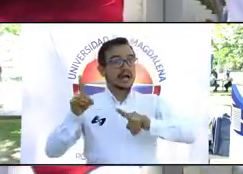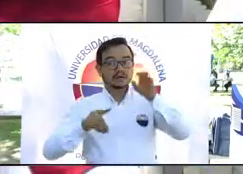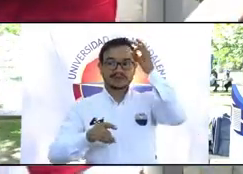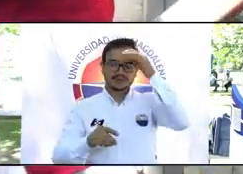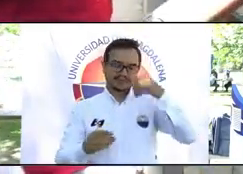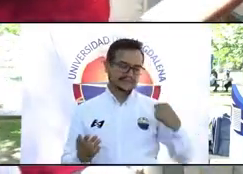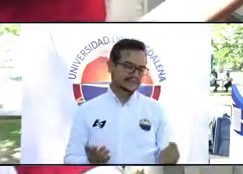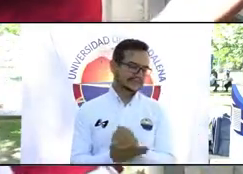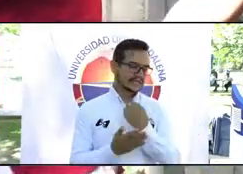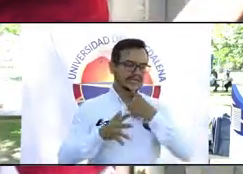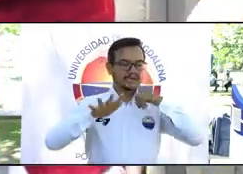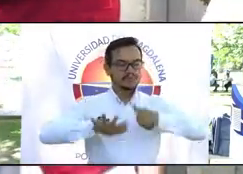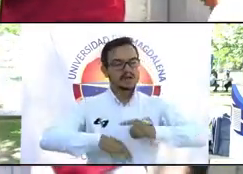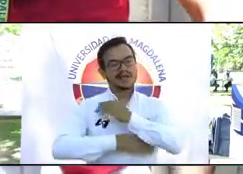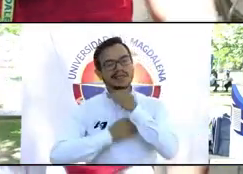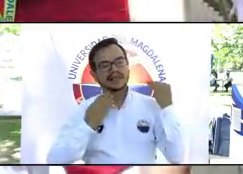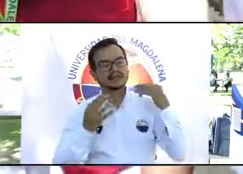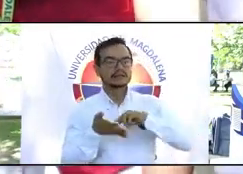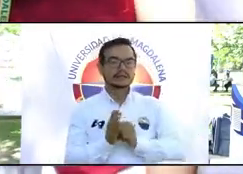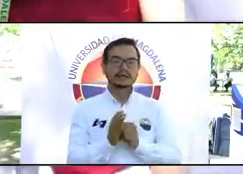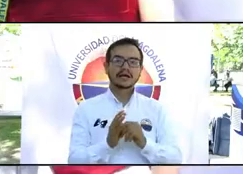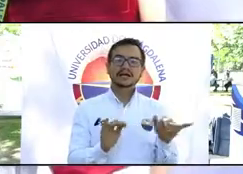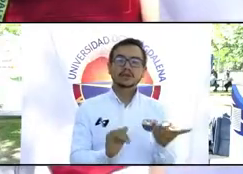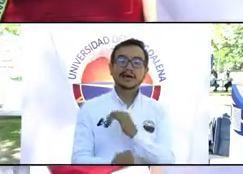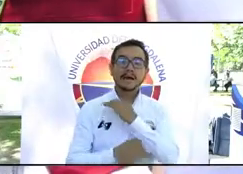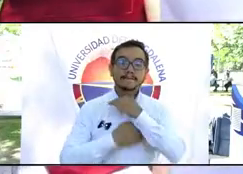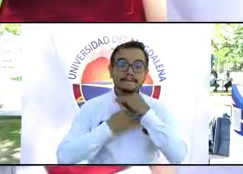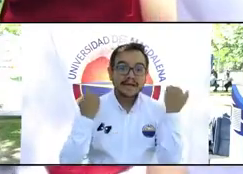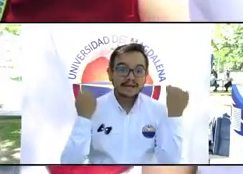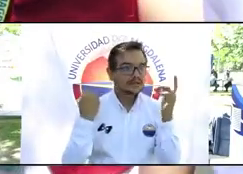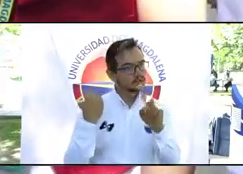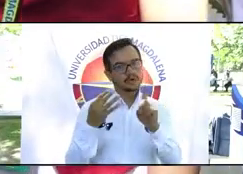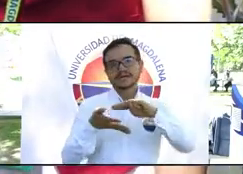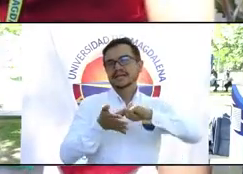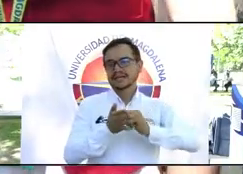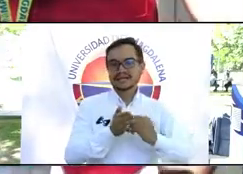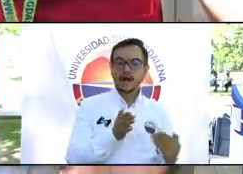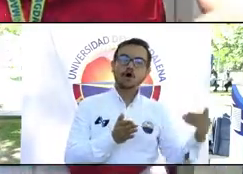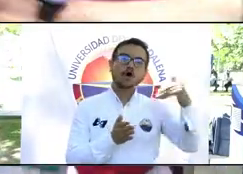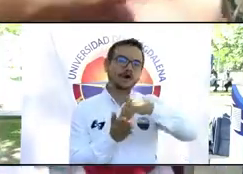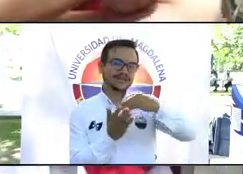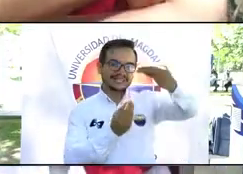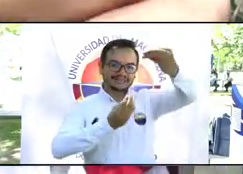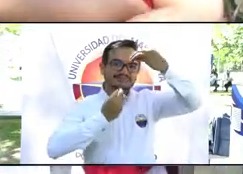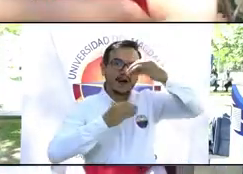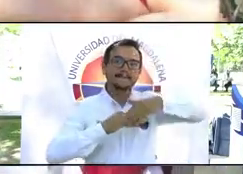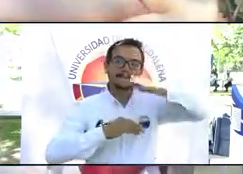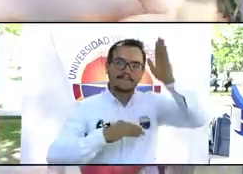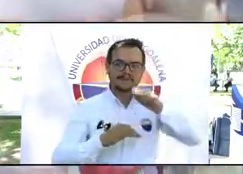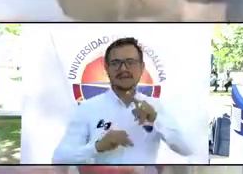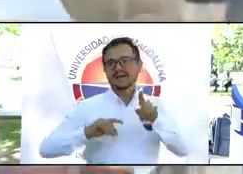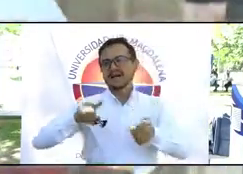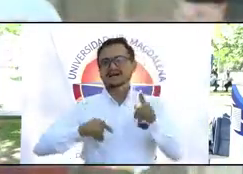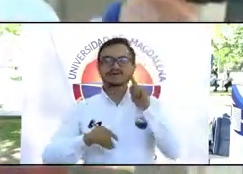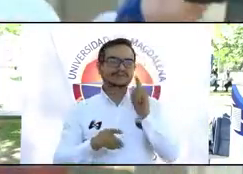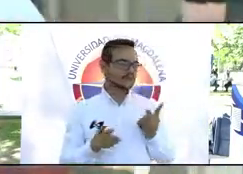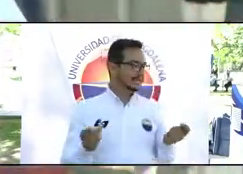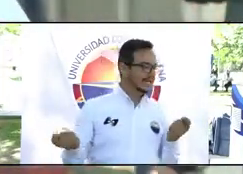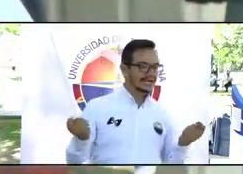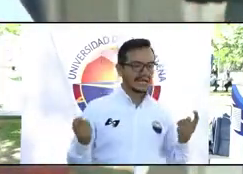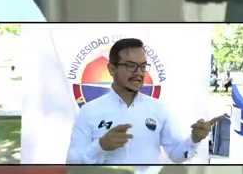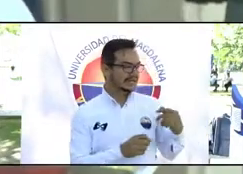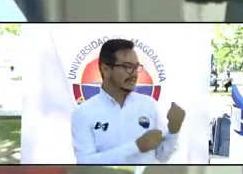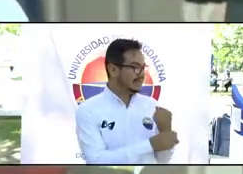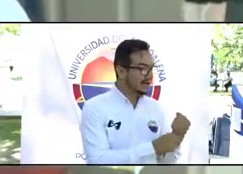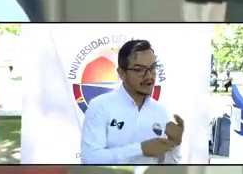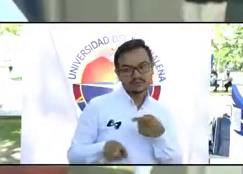nuevo su procedimiento, no perdieron. Simplemente están aprendiendo de forma distinta. Quienes se toman un tiempo porque tienen que trabajar, porque también hay gente que